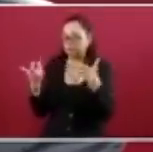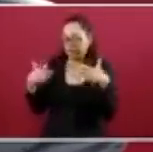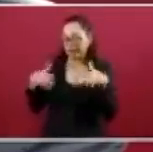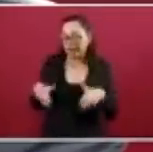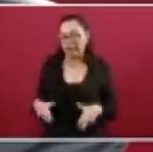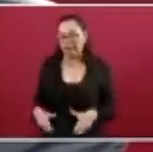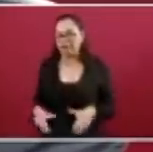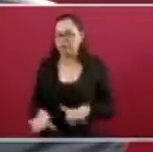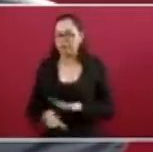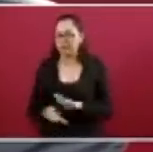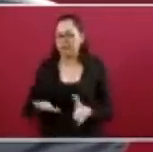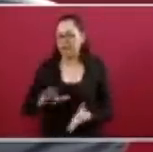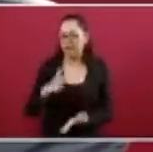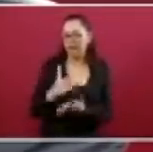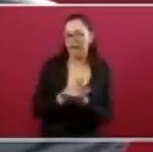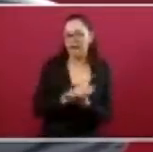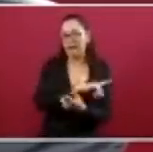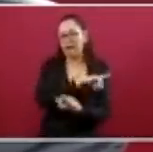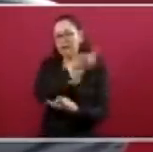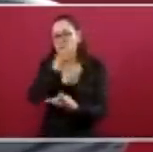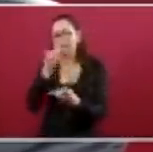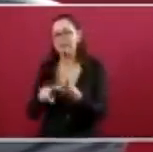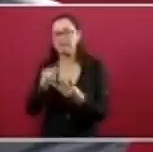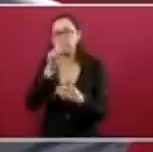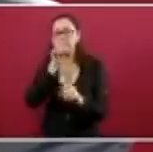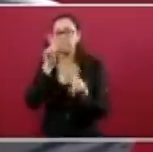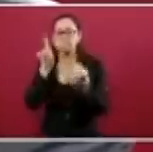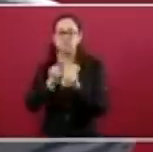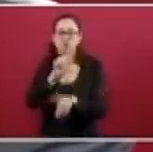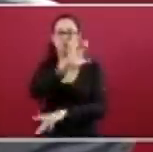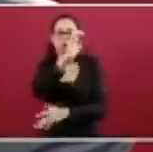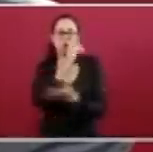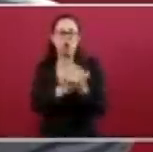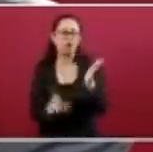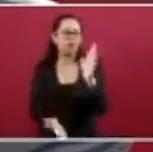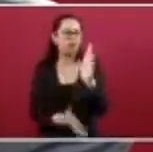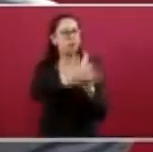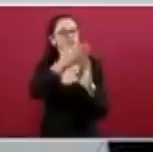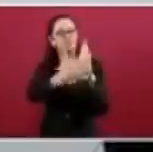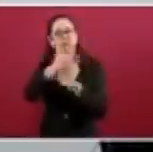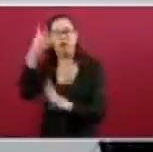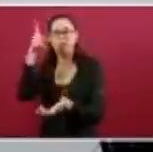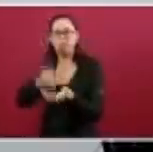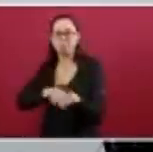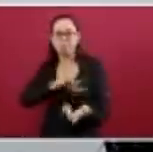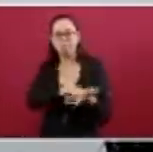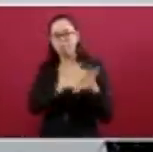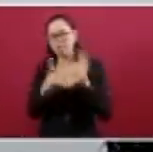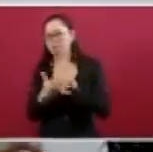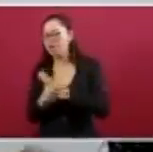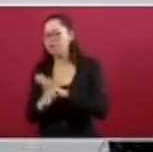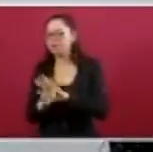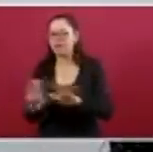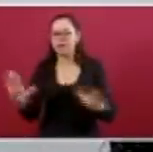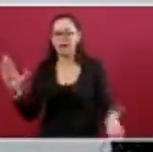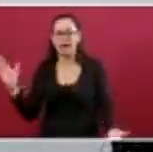acaba el huachicol en la contratación de obras públicas,